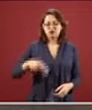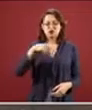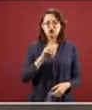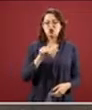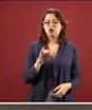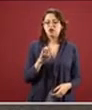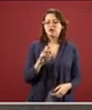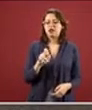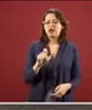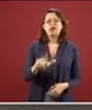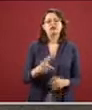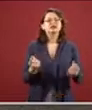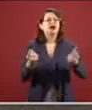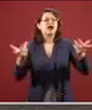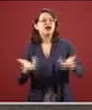Deuda.